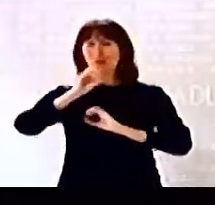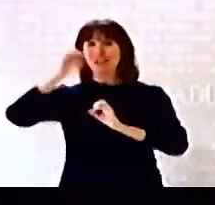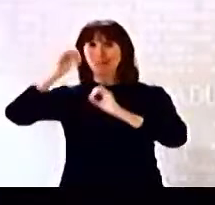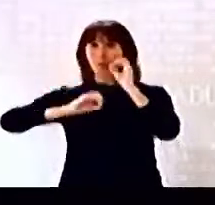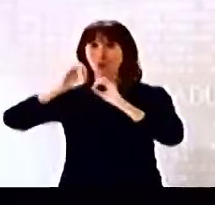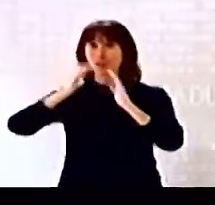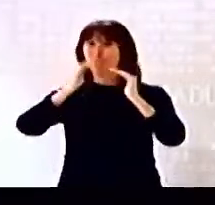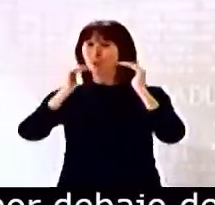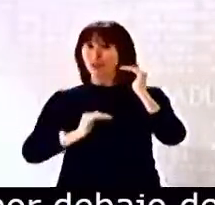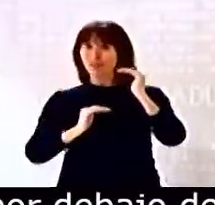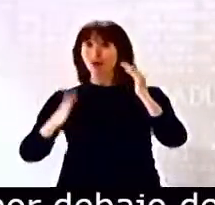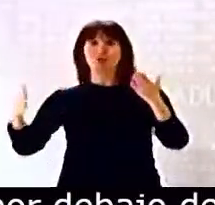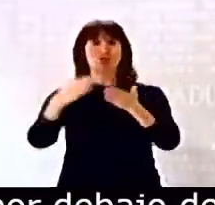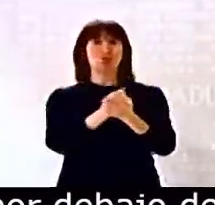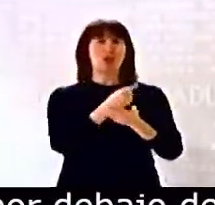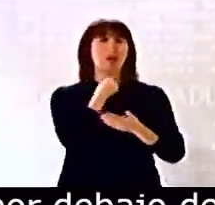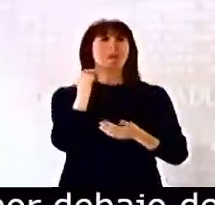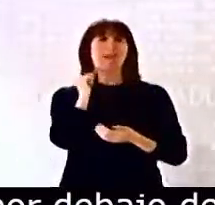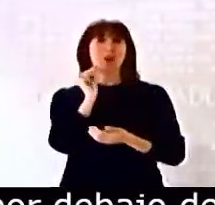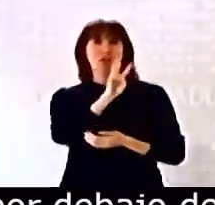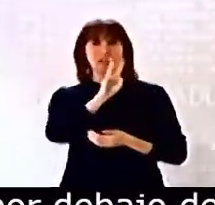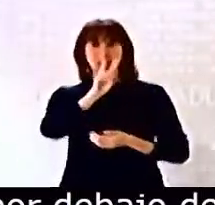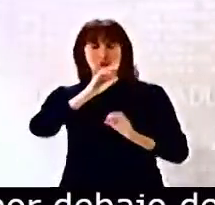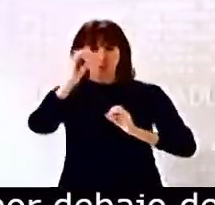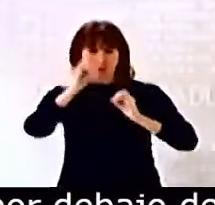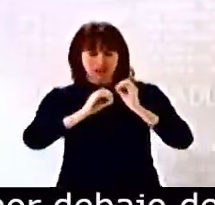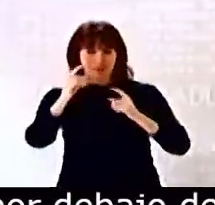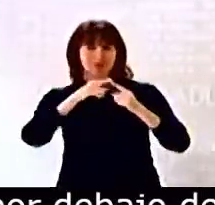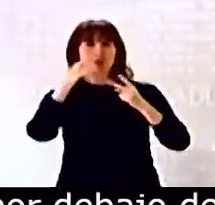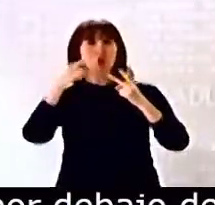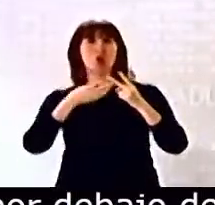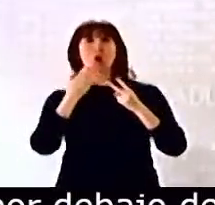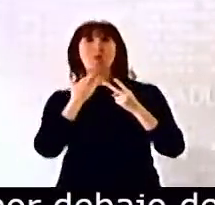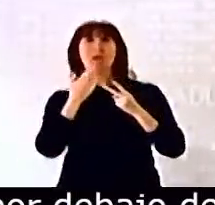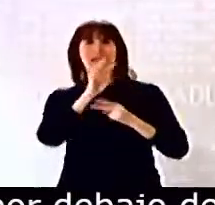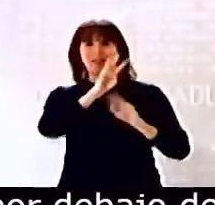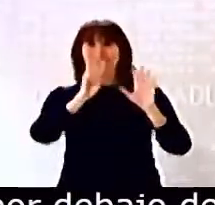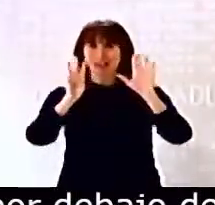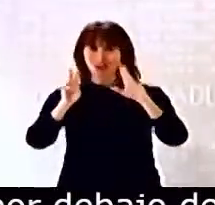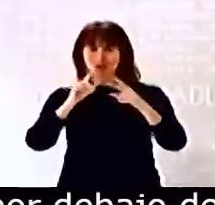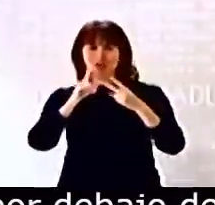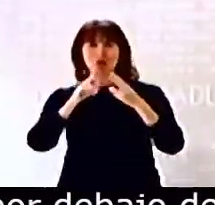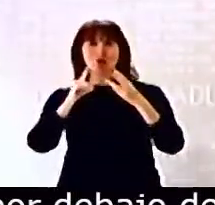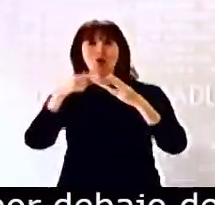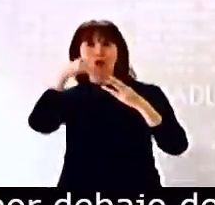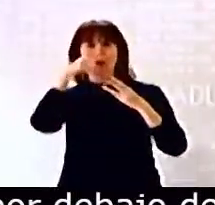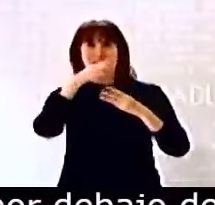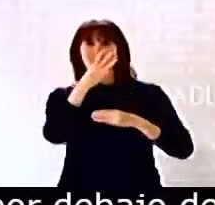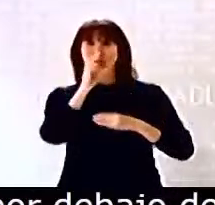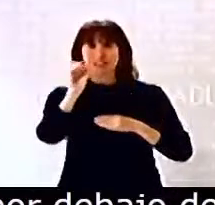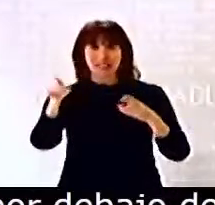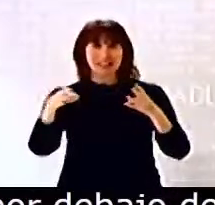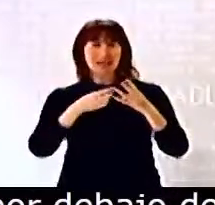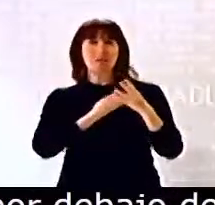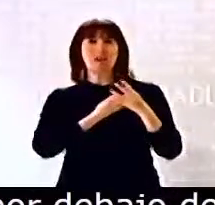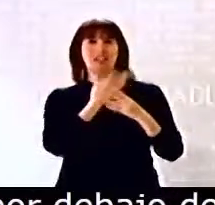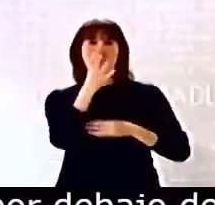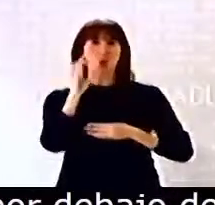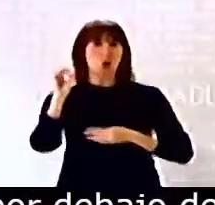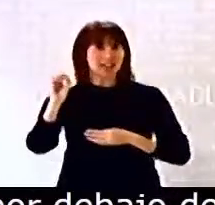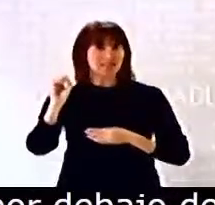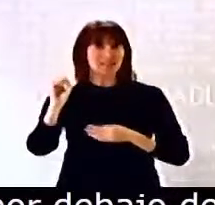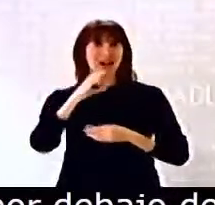Todas. Badajoz tiene un 32%, Mérida un 38%, Don Benito un 30%, Plasencia un